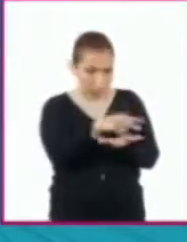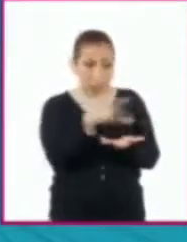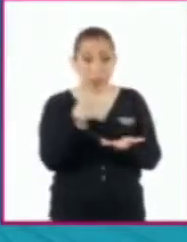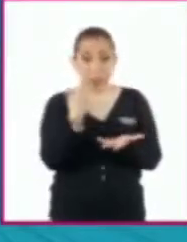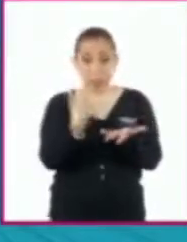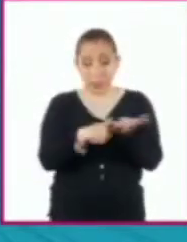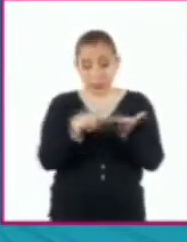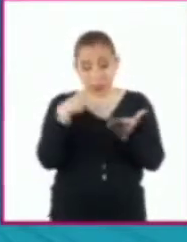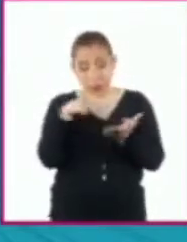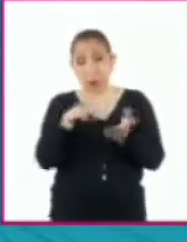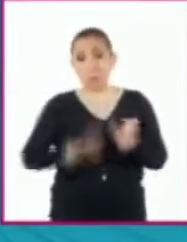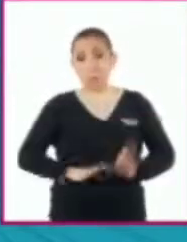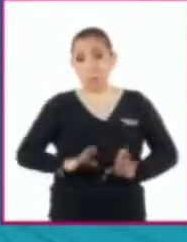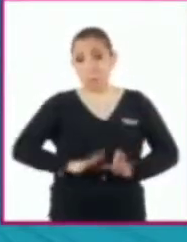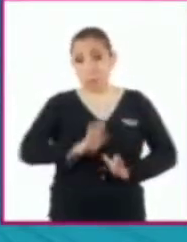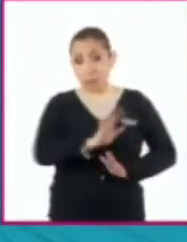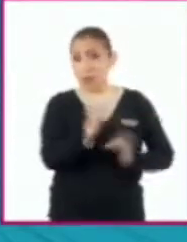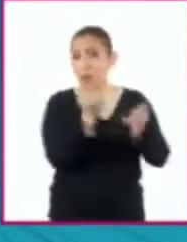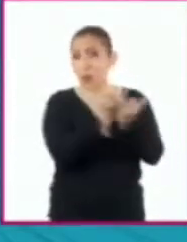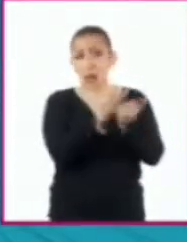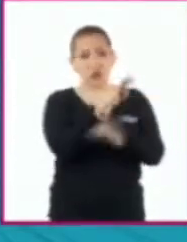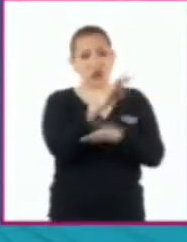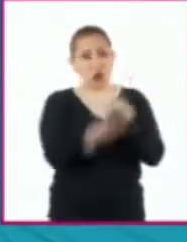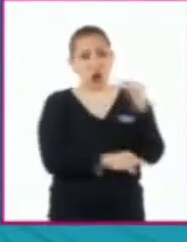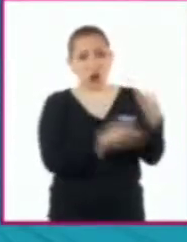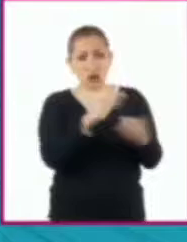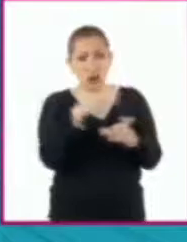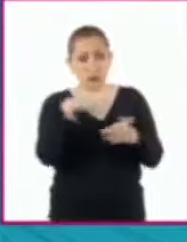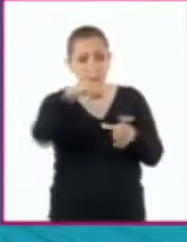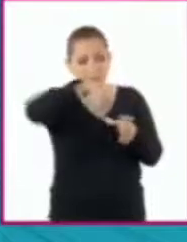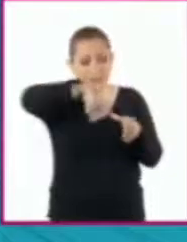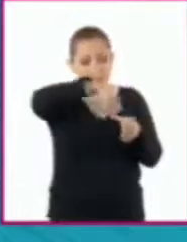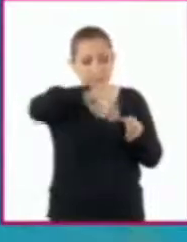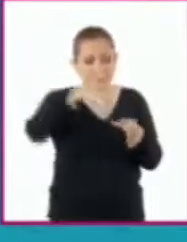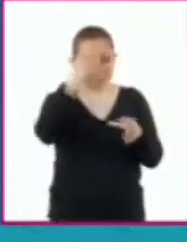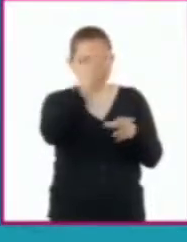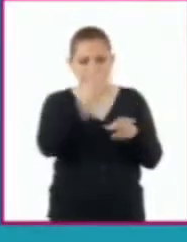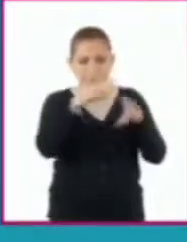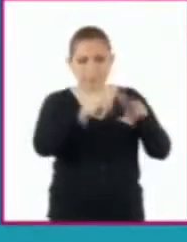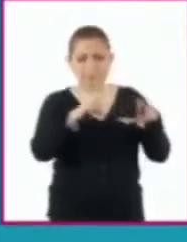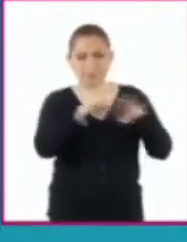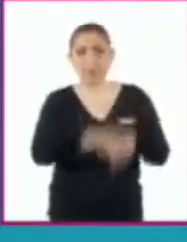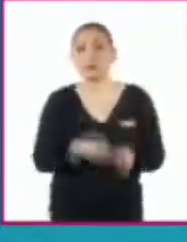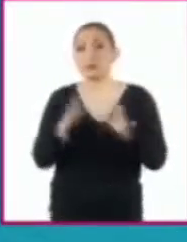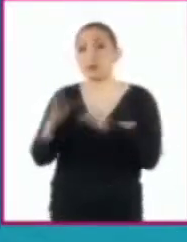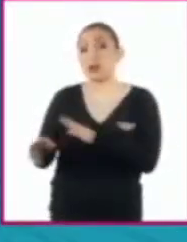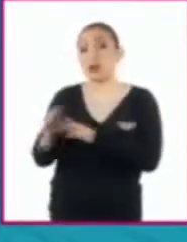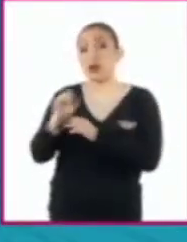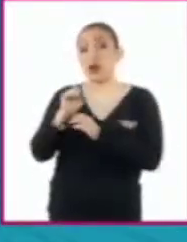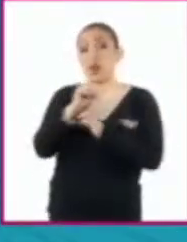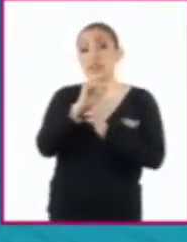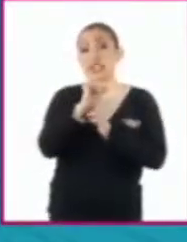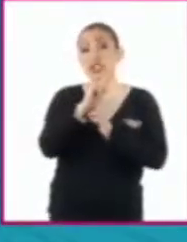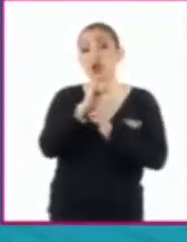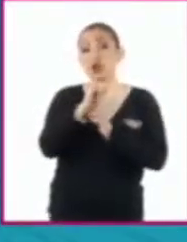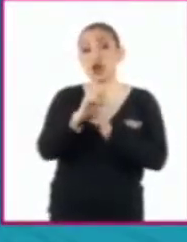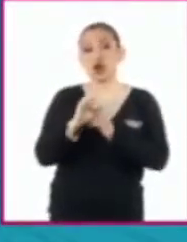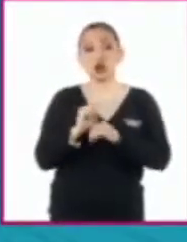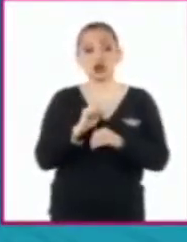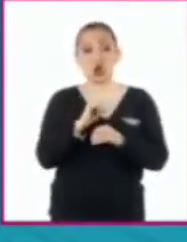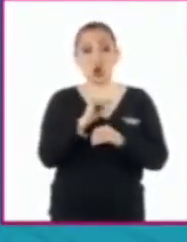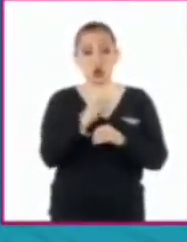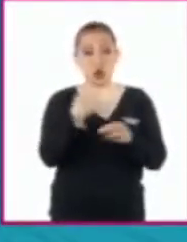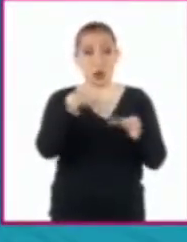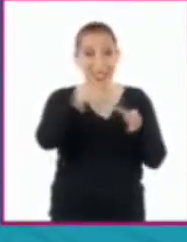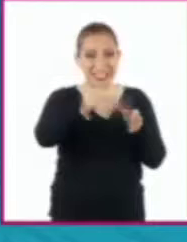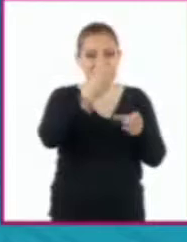Su composición y propiedades son iguales en todos los puntos de la mezcla que se analice. En las disoluciones, el soluto es la